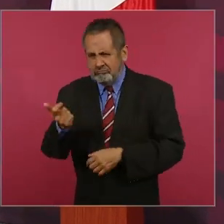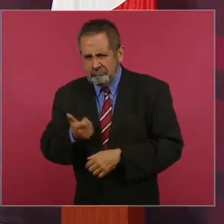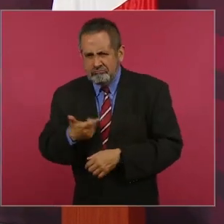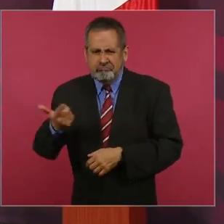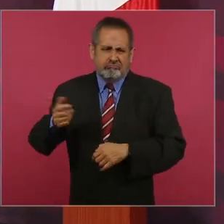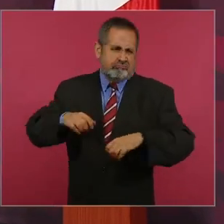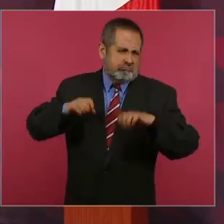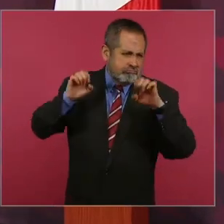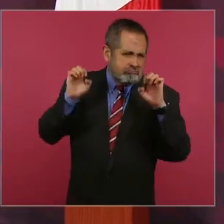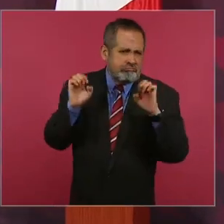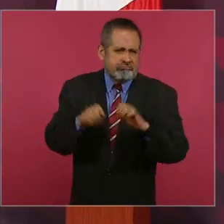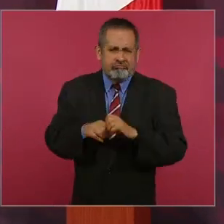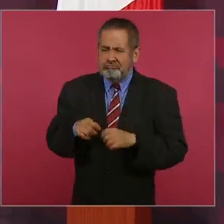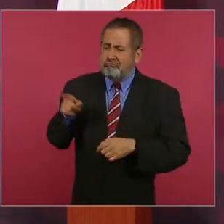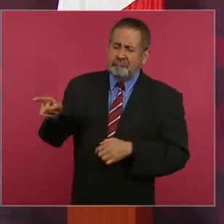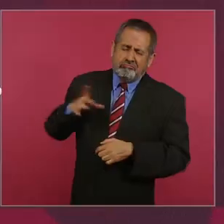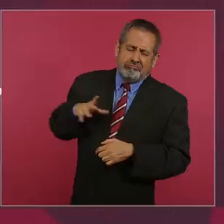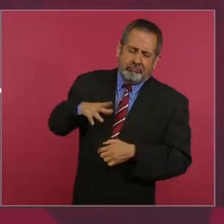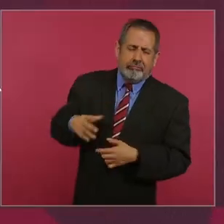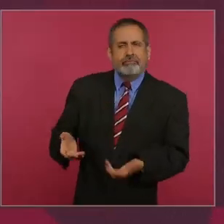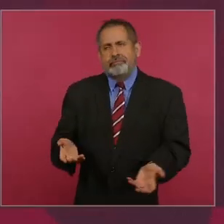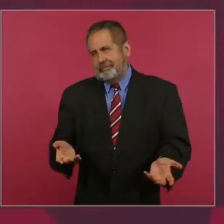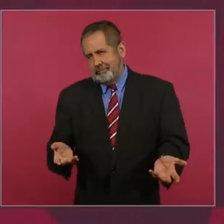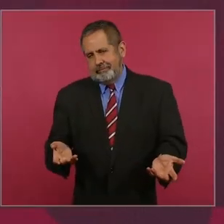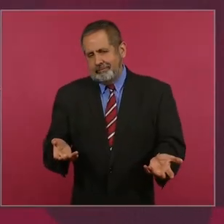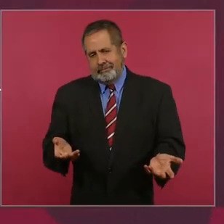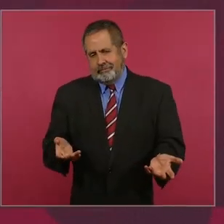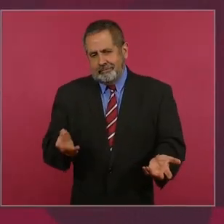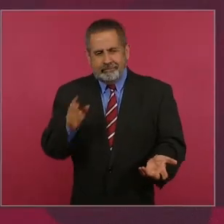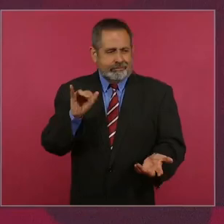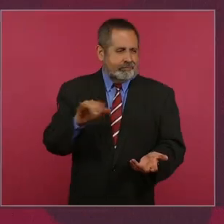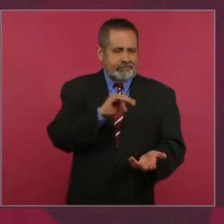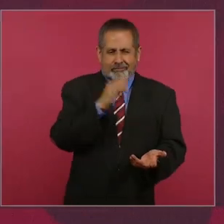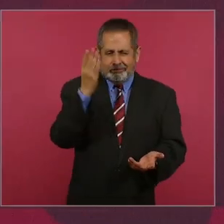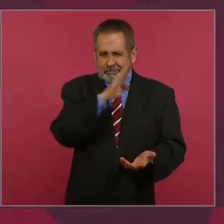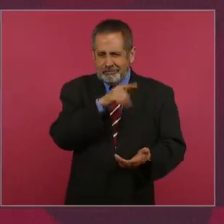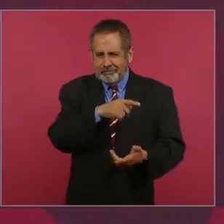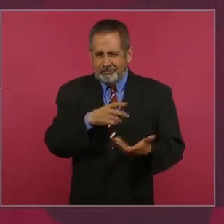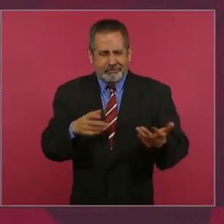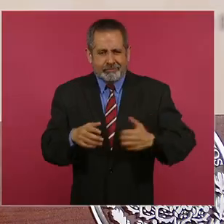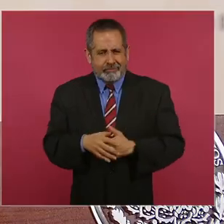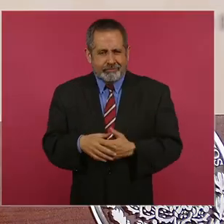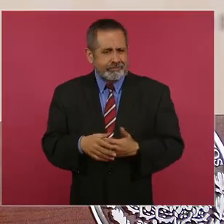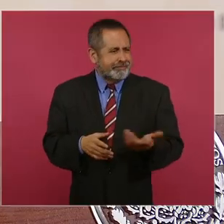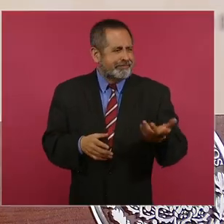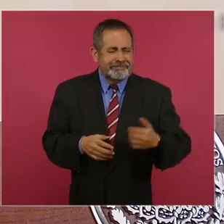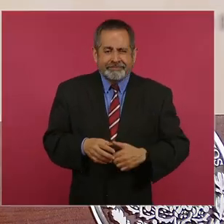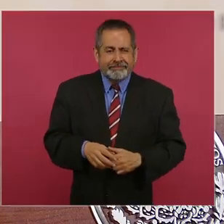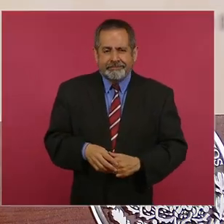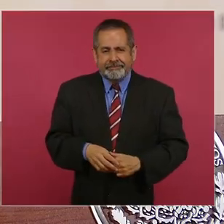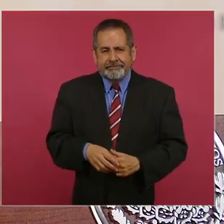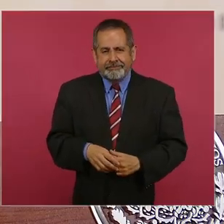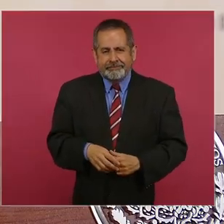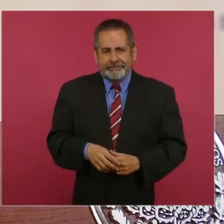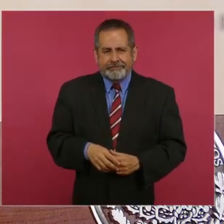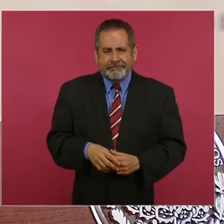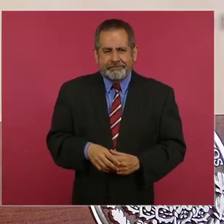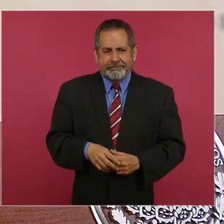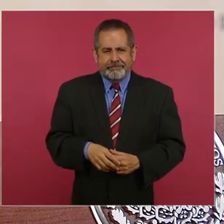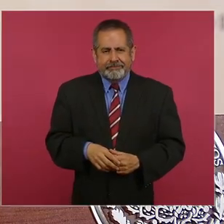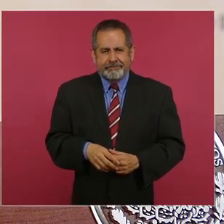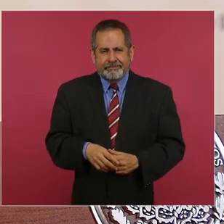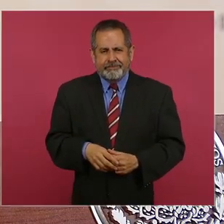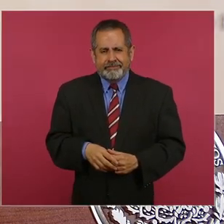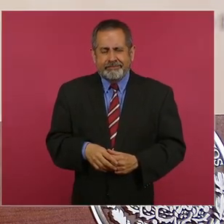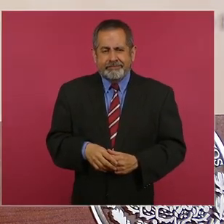lujosísimo ya salió me ayudó ¿cómo se